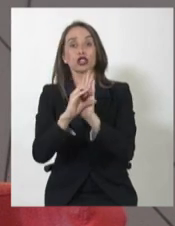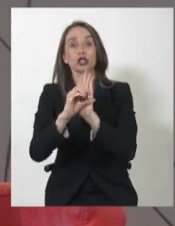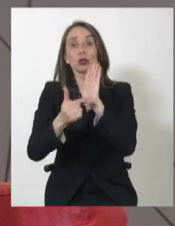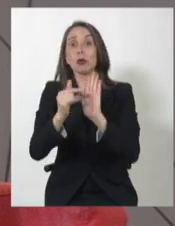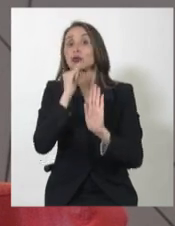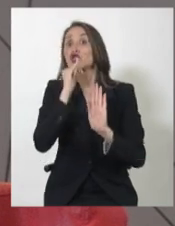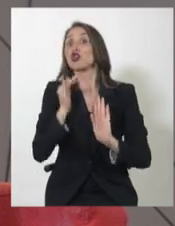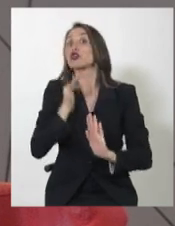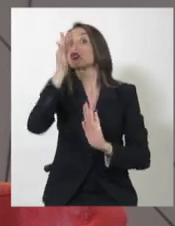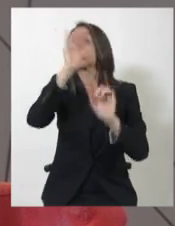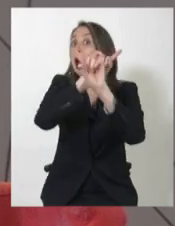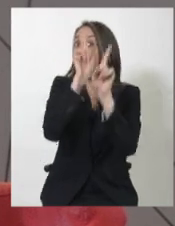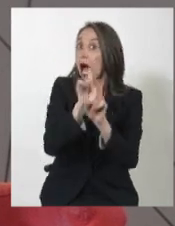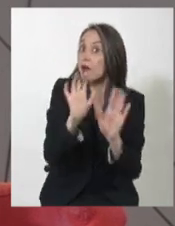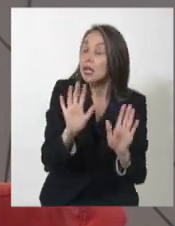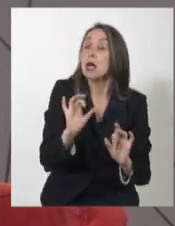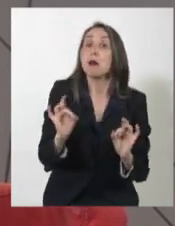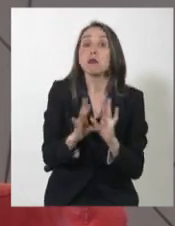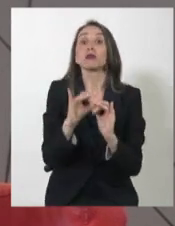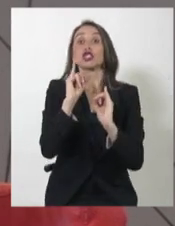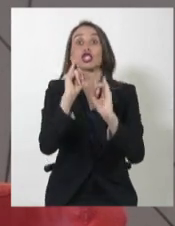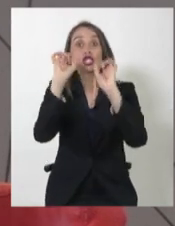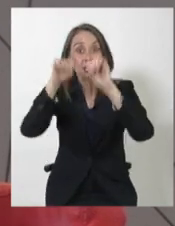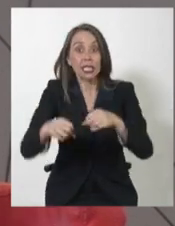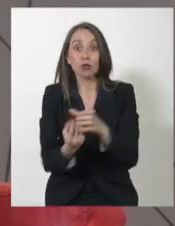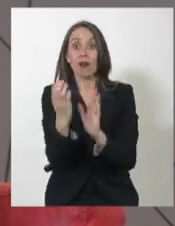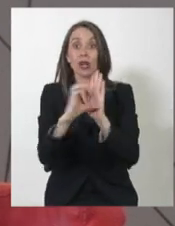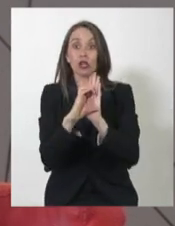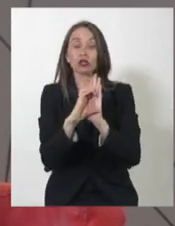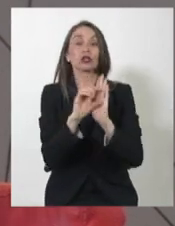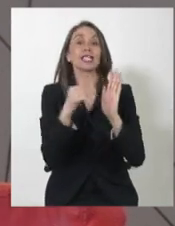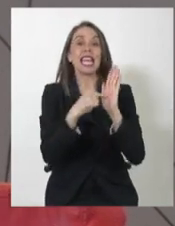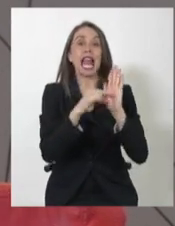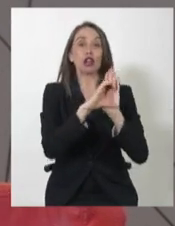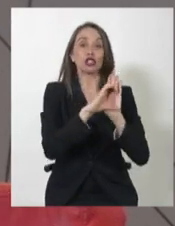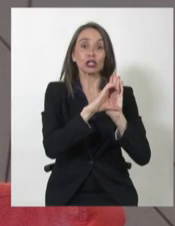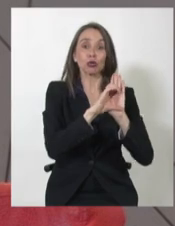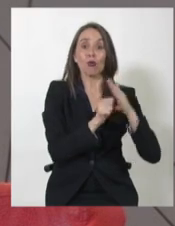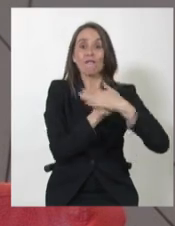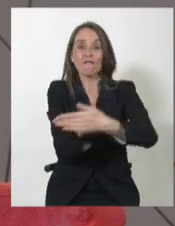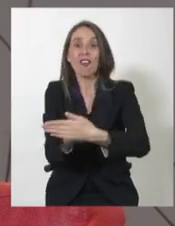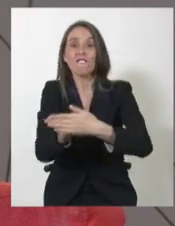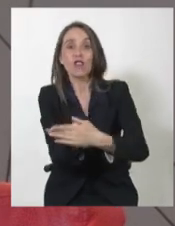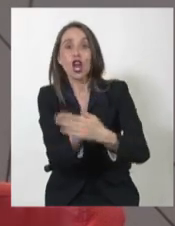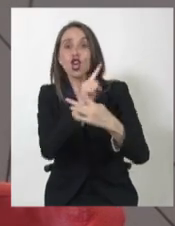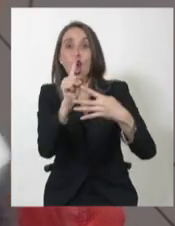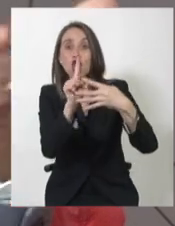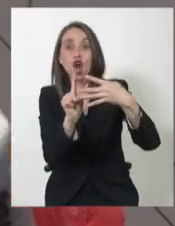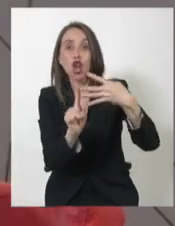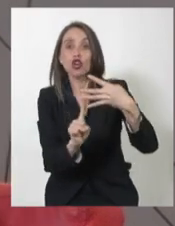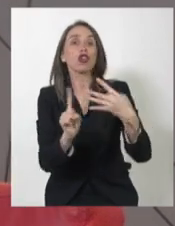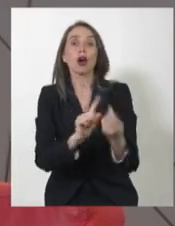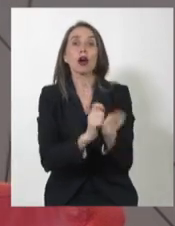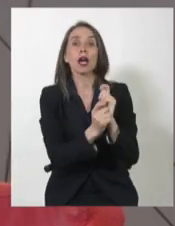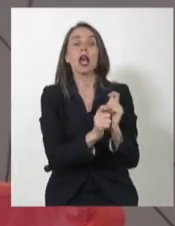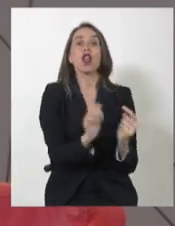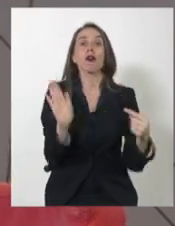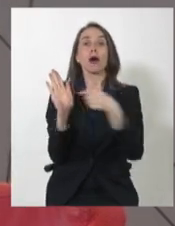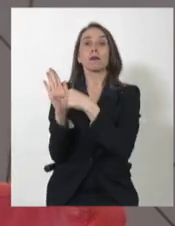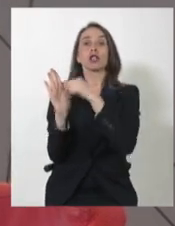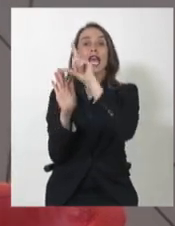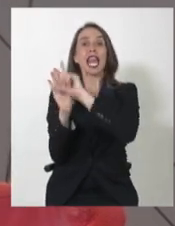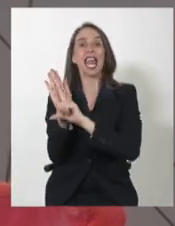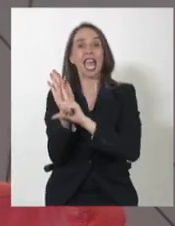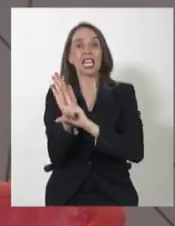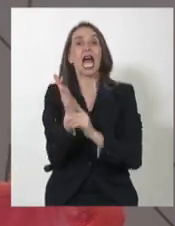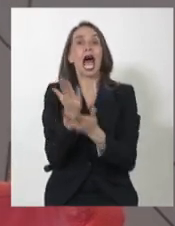sabemos, pero si llegásemos a tener, ese freno ya no va a estar. Y va a impulsar a la ley. ¿Pero qué es lo que va a ocurrir?